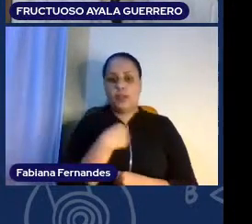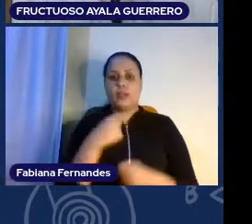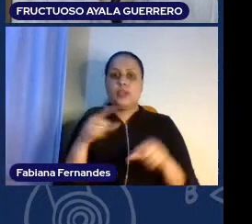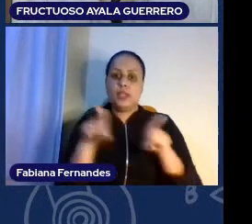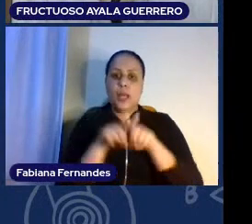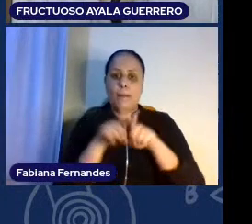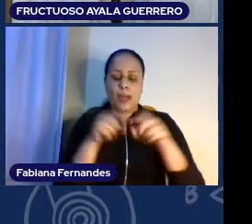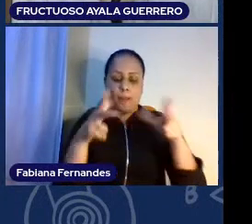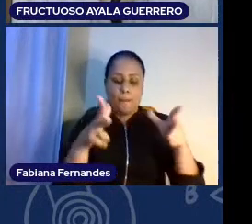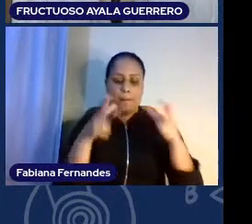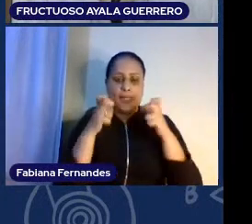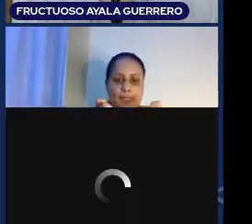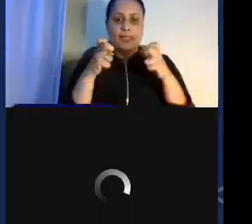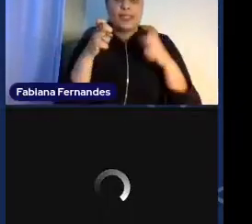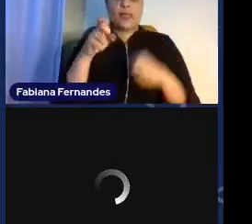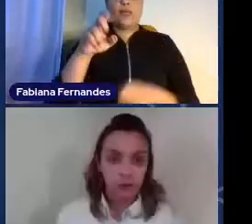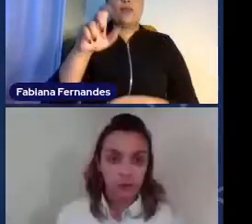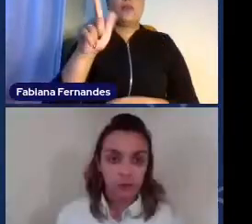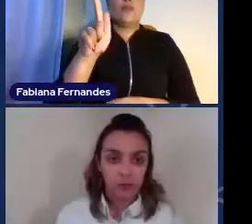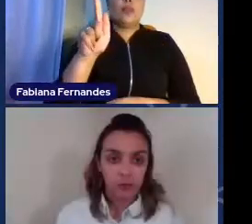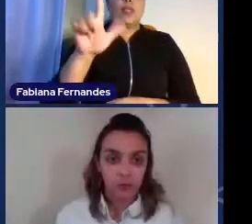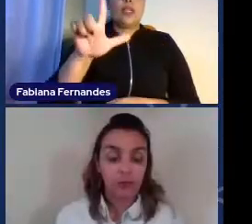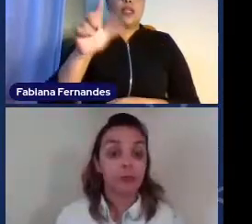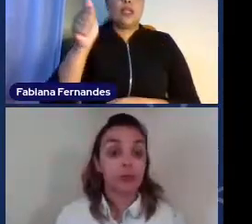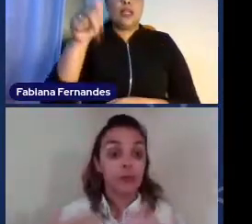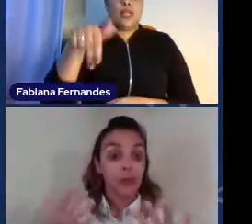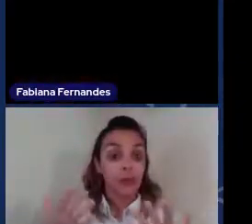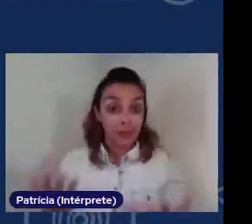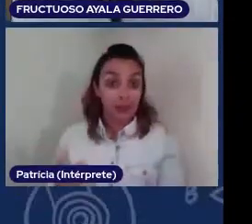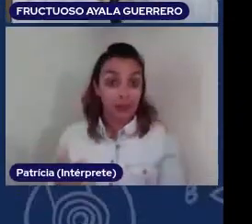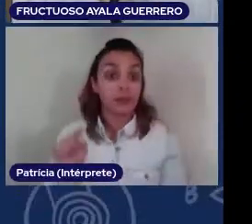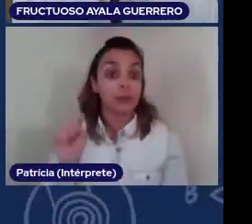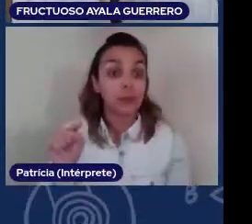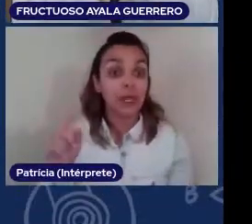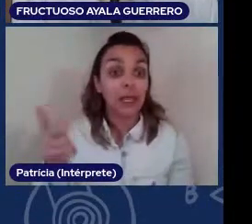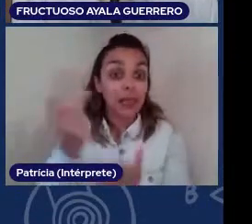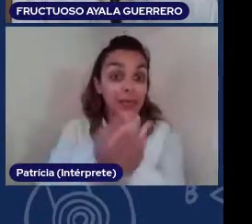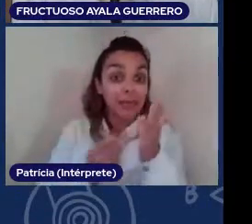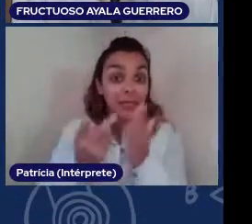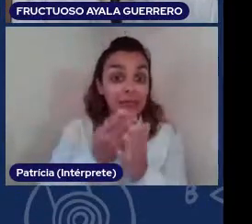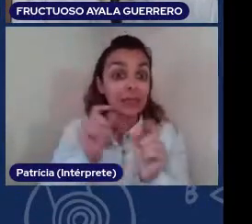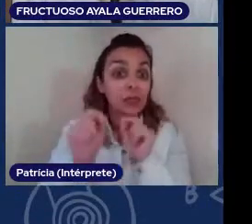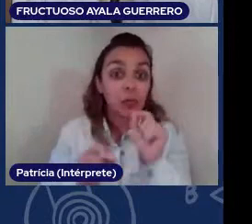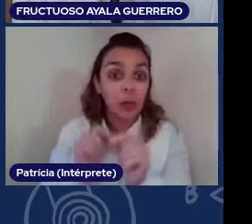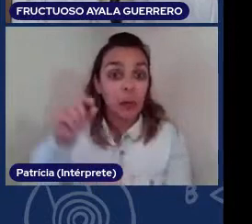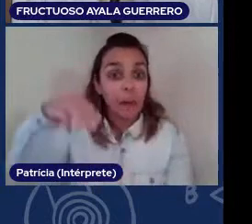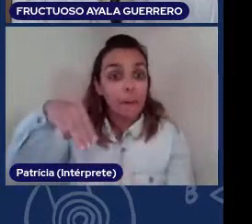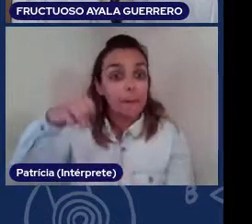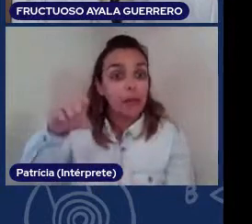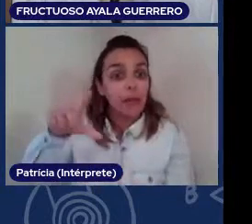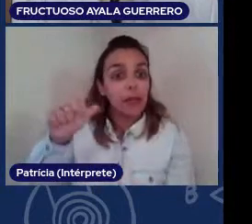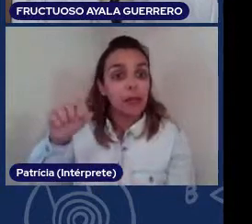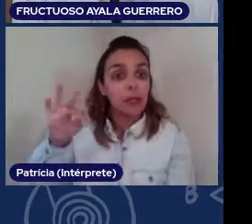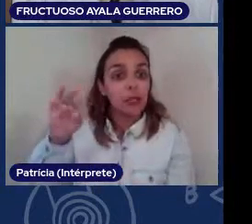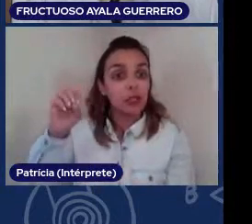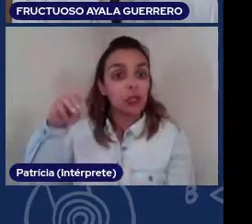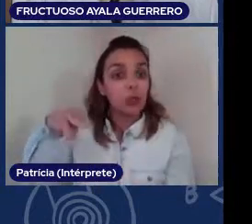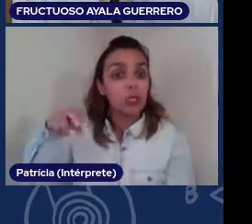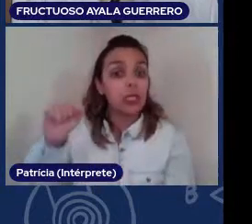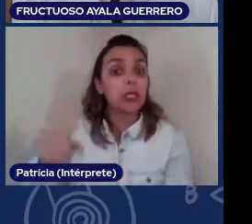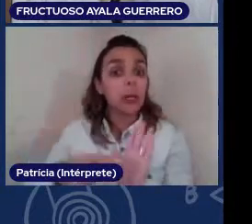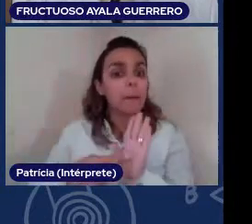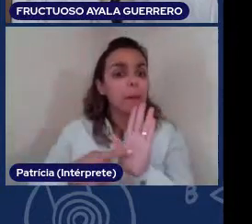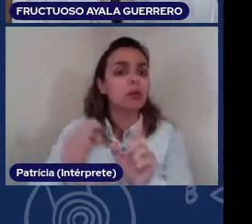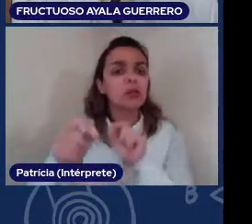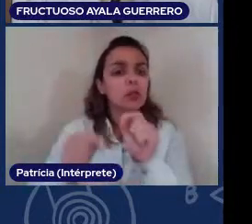la glándula pineal se libera la melatonina, hormona de la oscuridad, que indica al